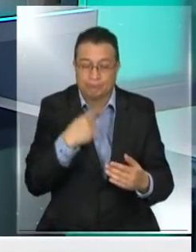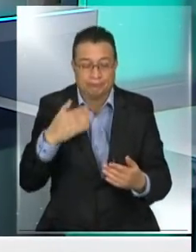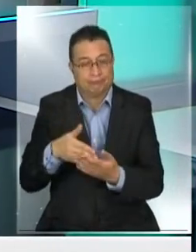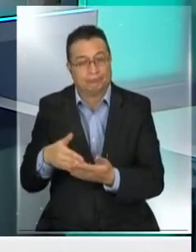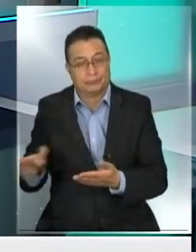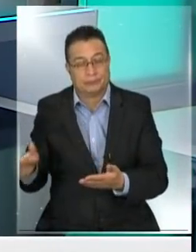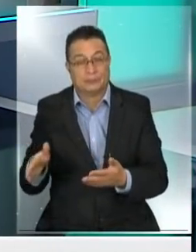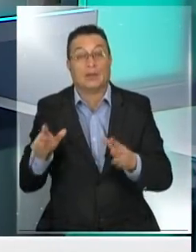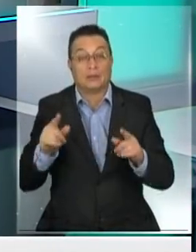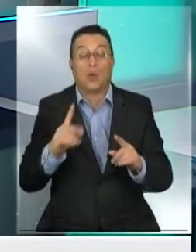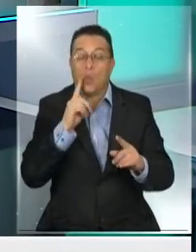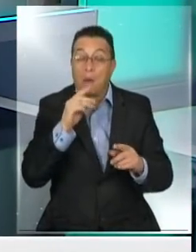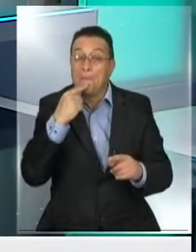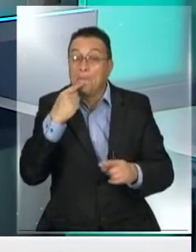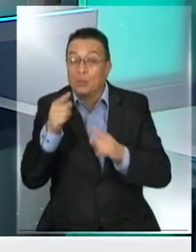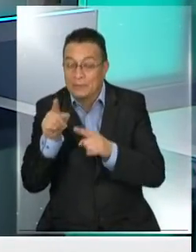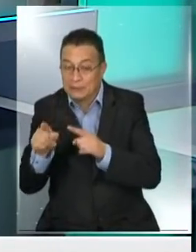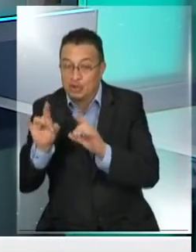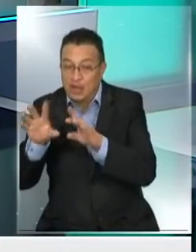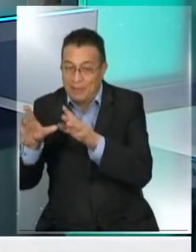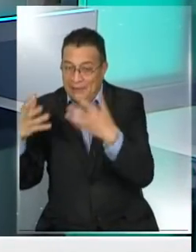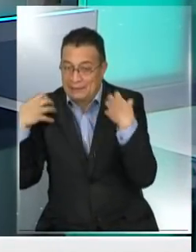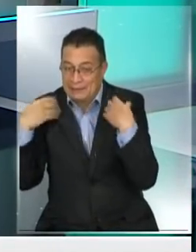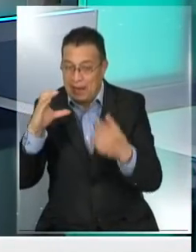vuelta, insisto, según solamente CADEM. Vamos a ver